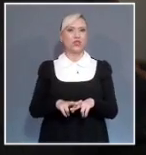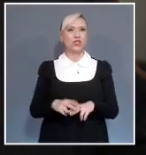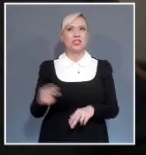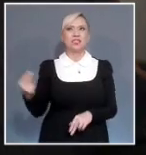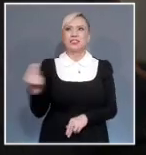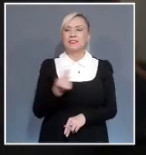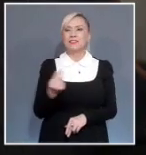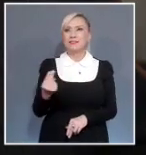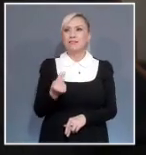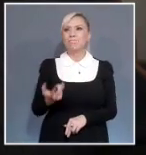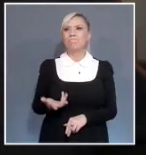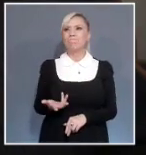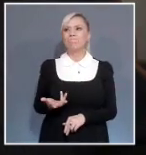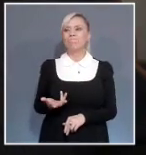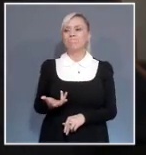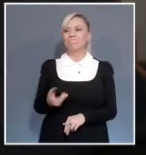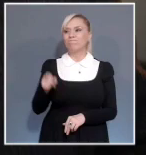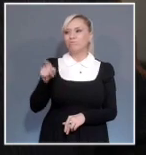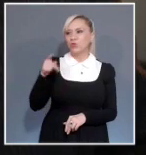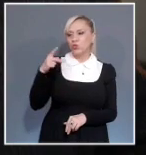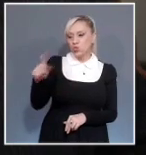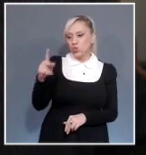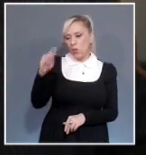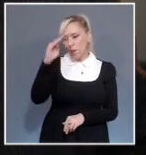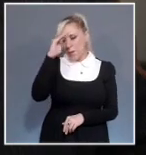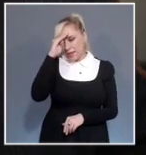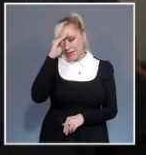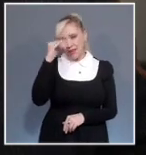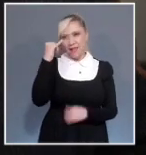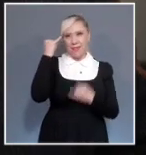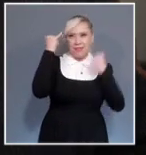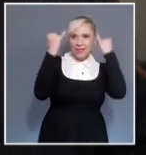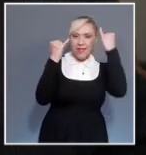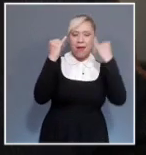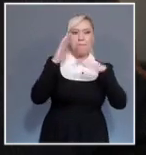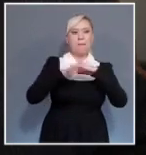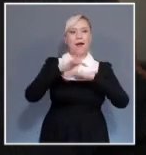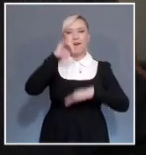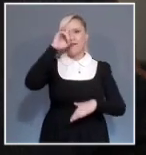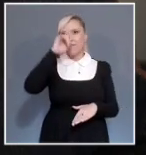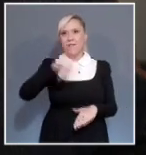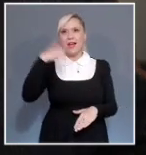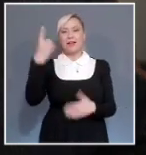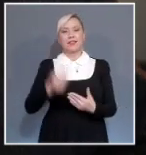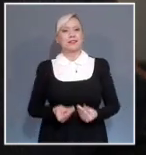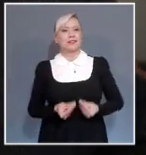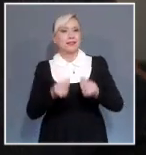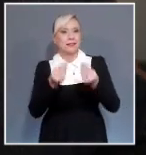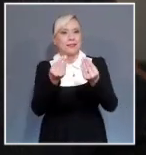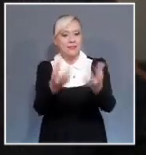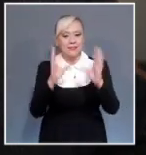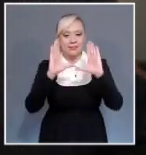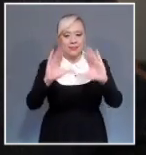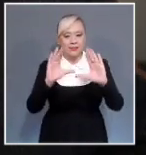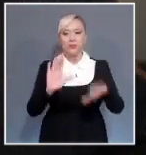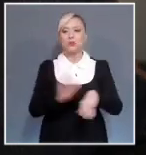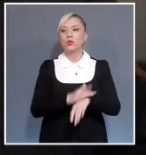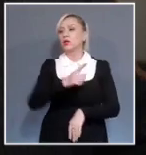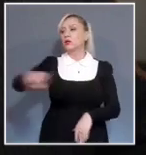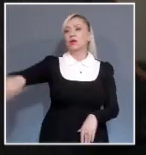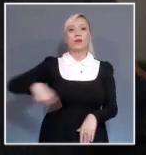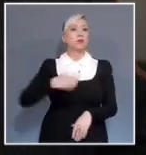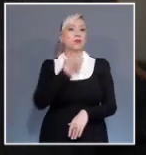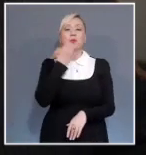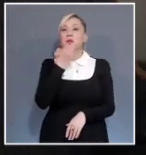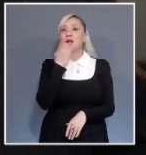cuyas ideas sean accesibles para la gente que no está metida en universidades o metida en escuelas, es decir,